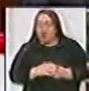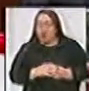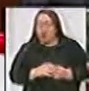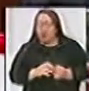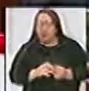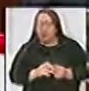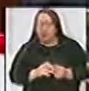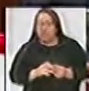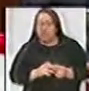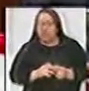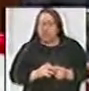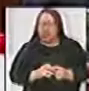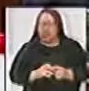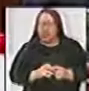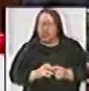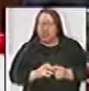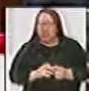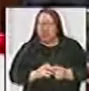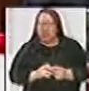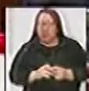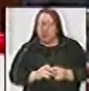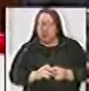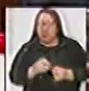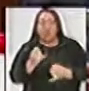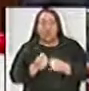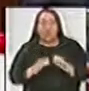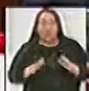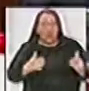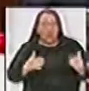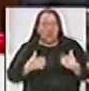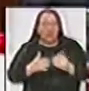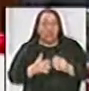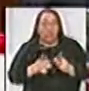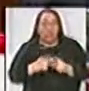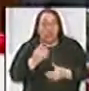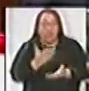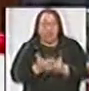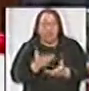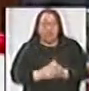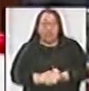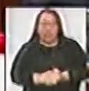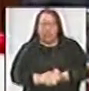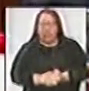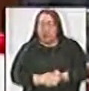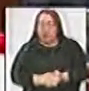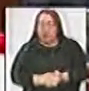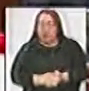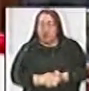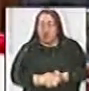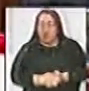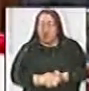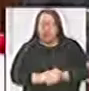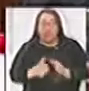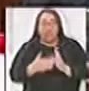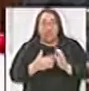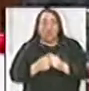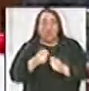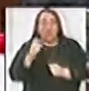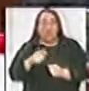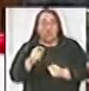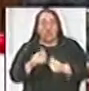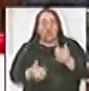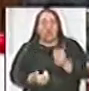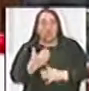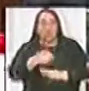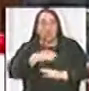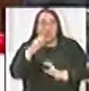no terminan de hacer una integración del tramado vial. Entonces, la propuesta no ha contemplado la necesidad de que los